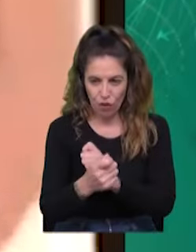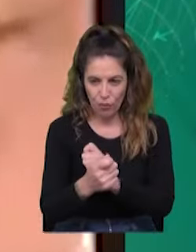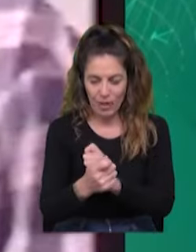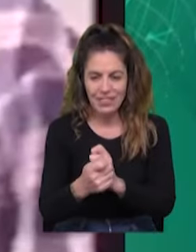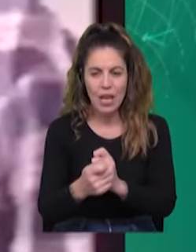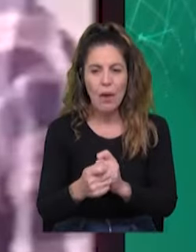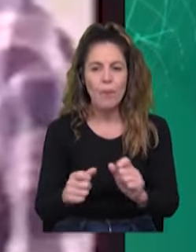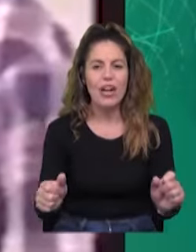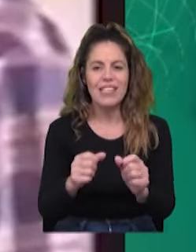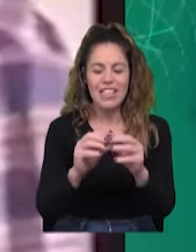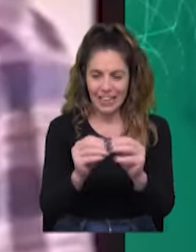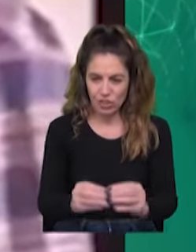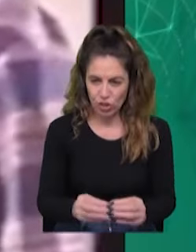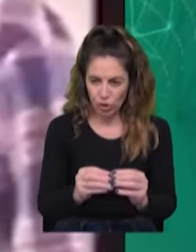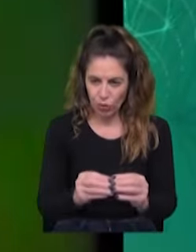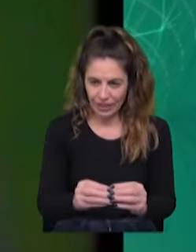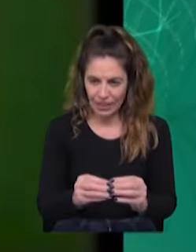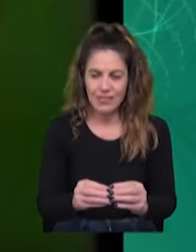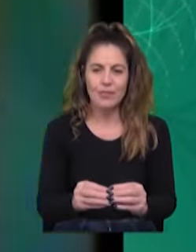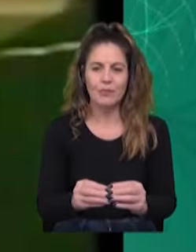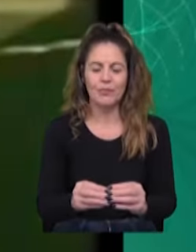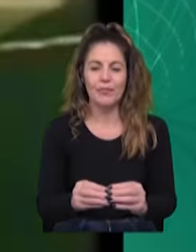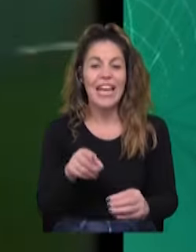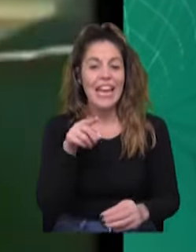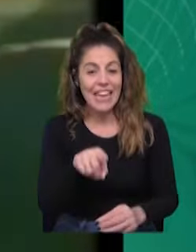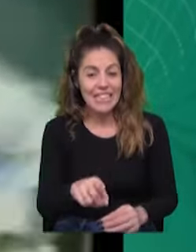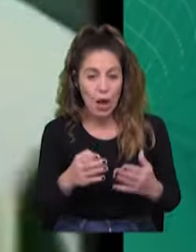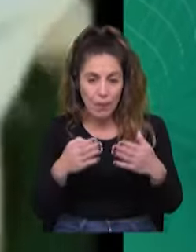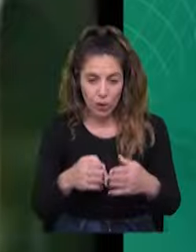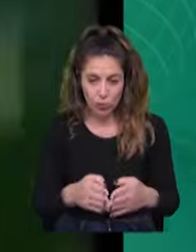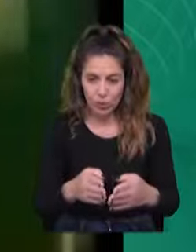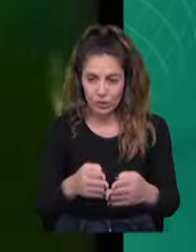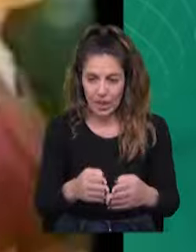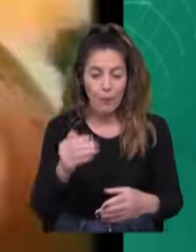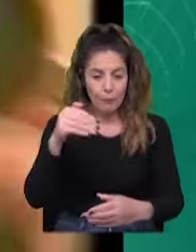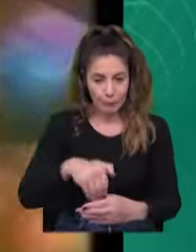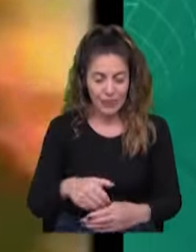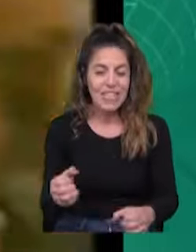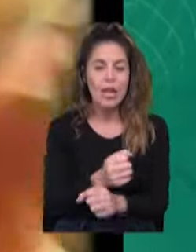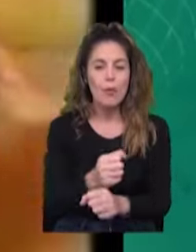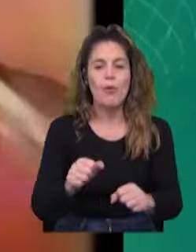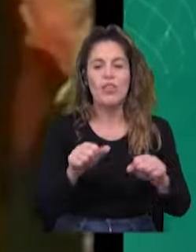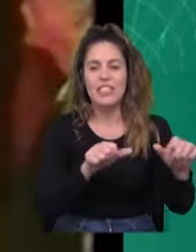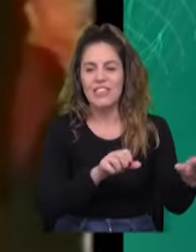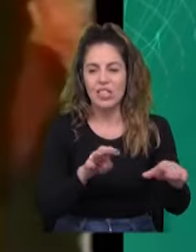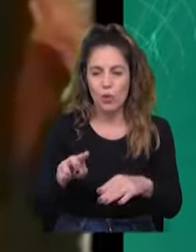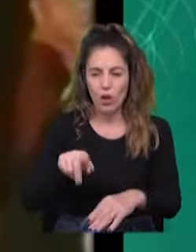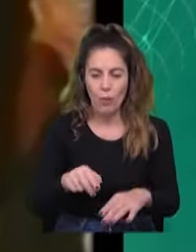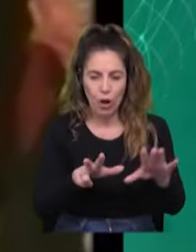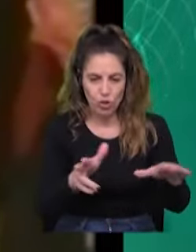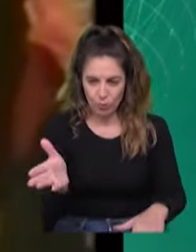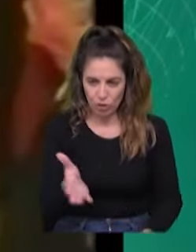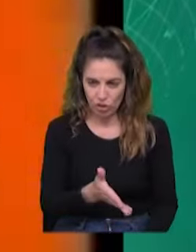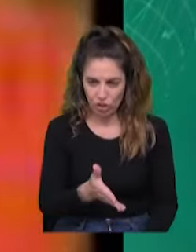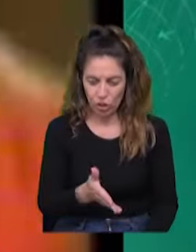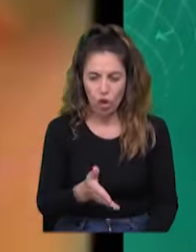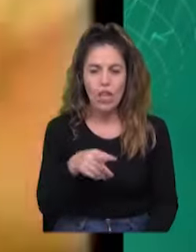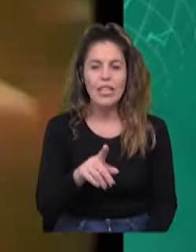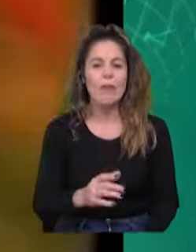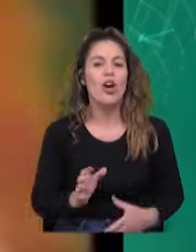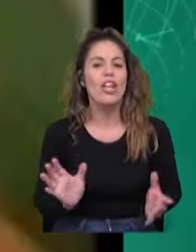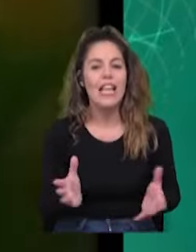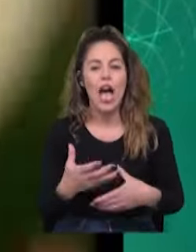mediante la rendición de cuentas esa consulta popular se aprobó con 69,8 de los votos contando con el